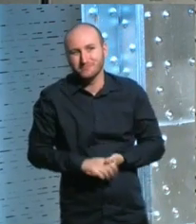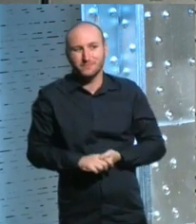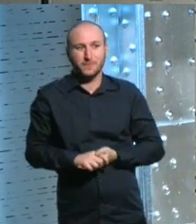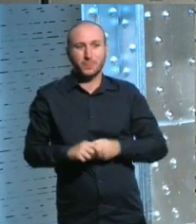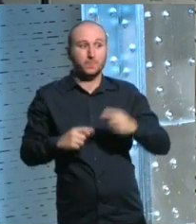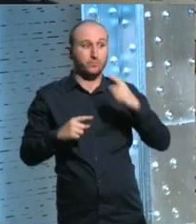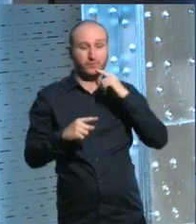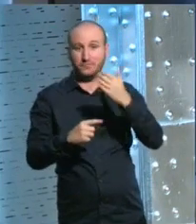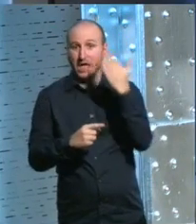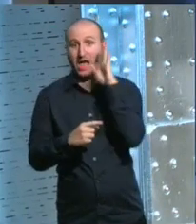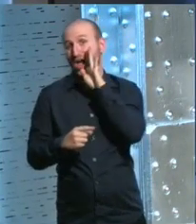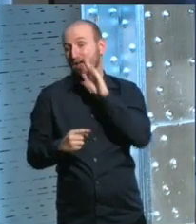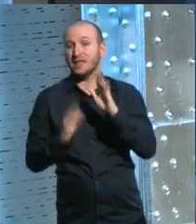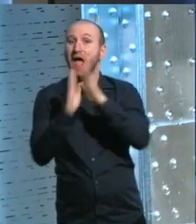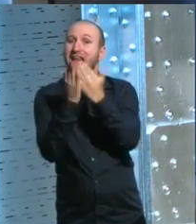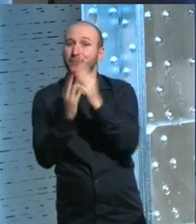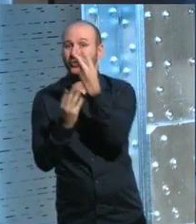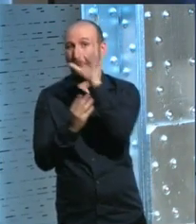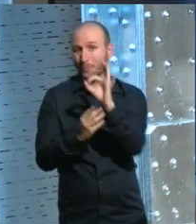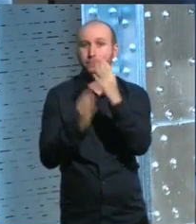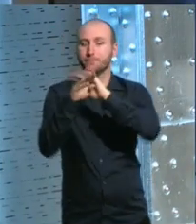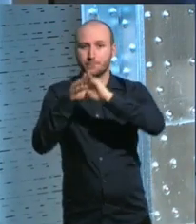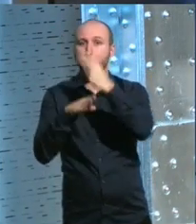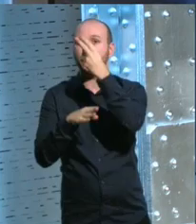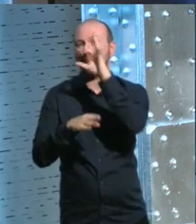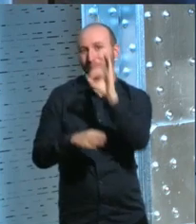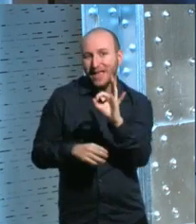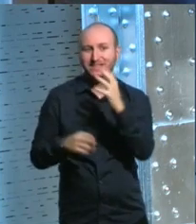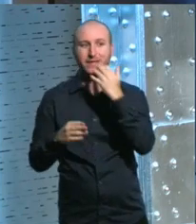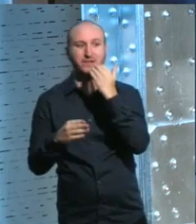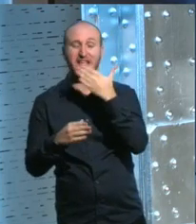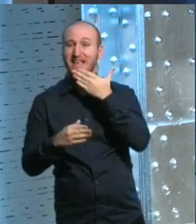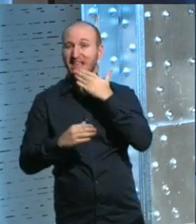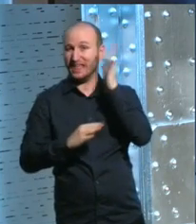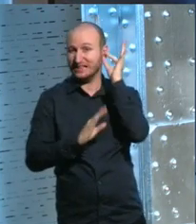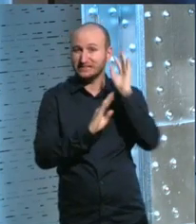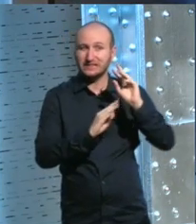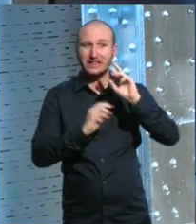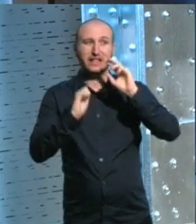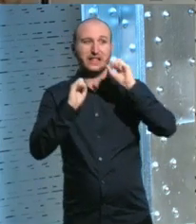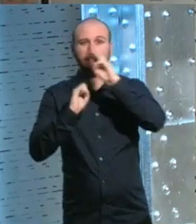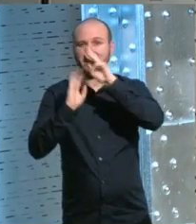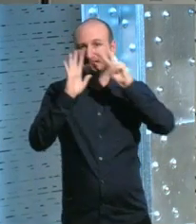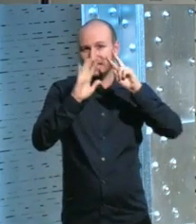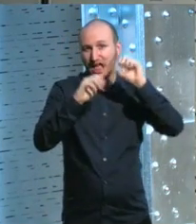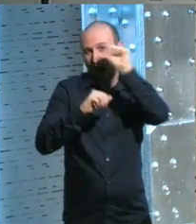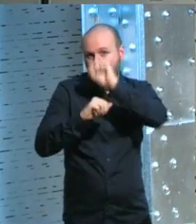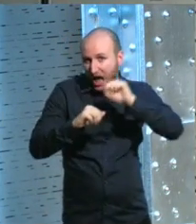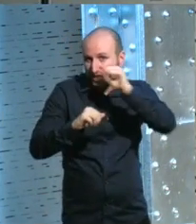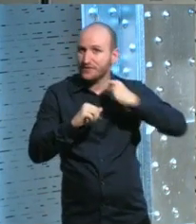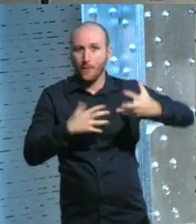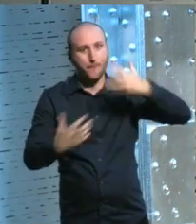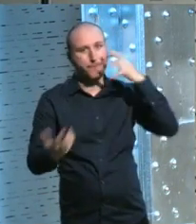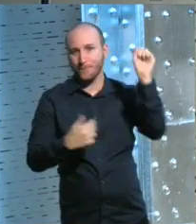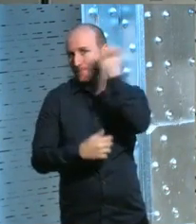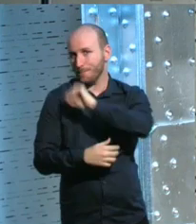20 libros, tú escribiste mucho, pero los 20 libros a los 25, a 27 años, es impresionante, más las tiendas y todo. Y